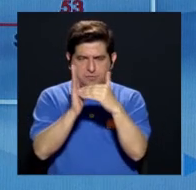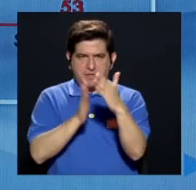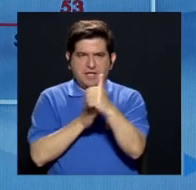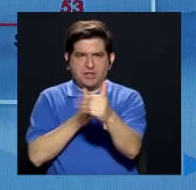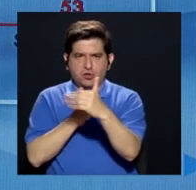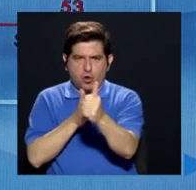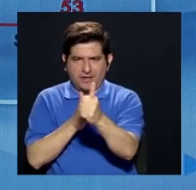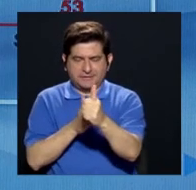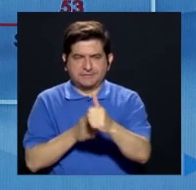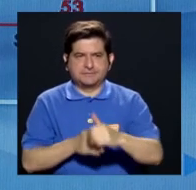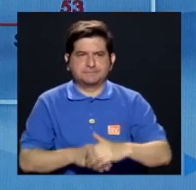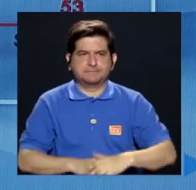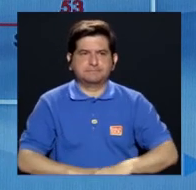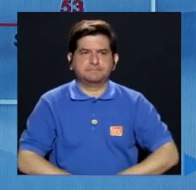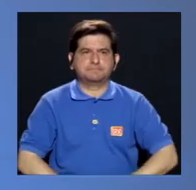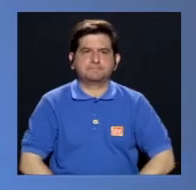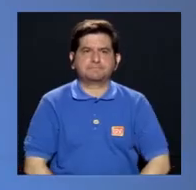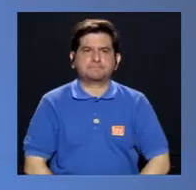$172,000.